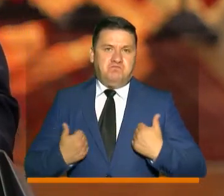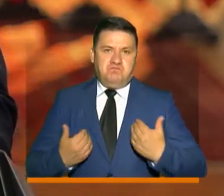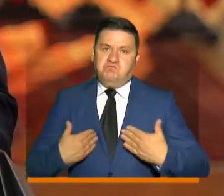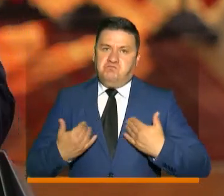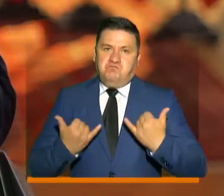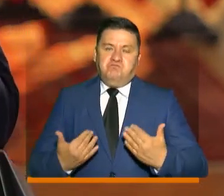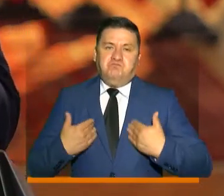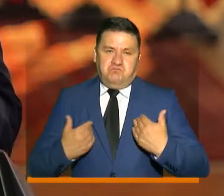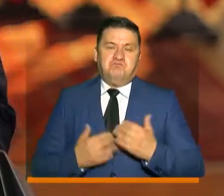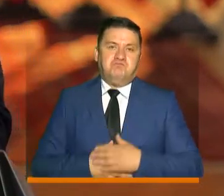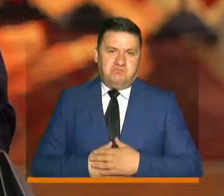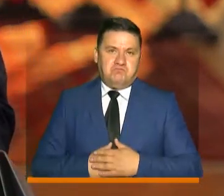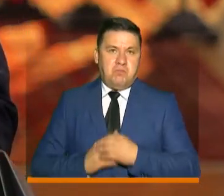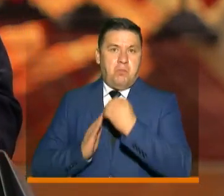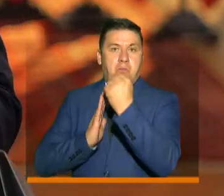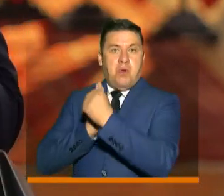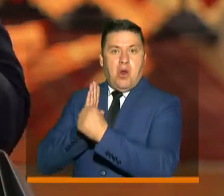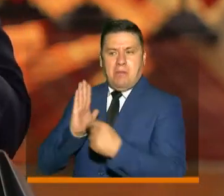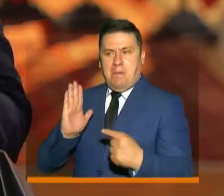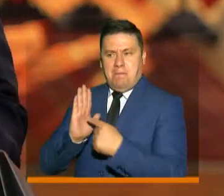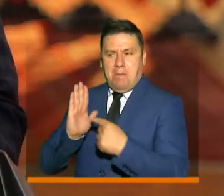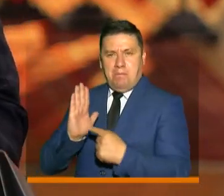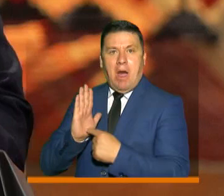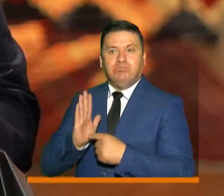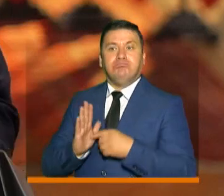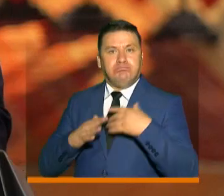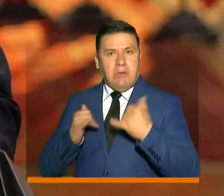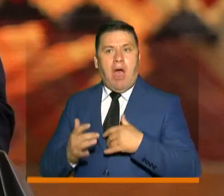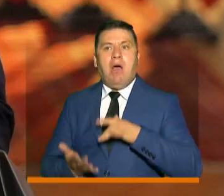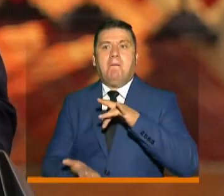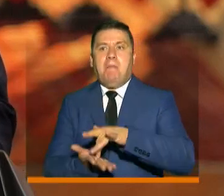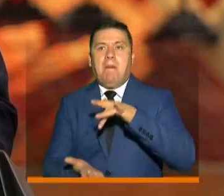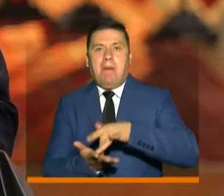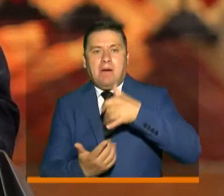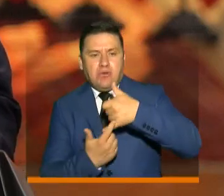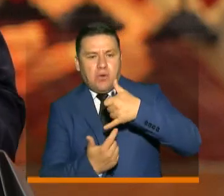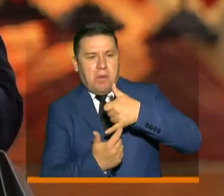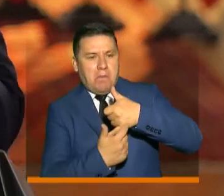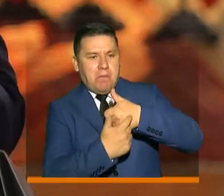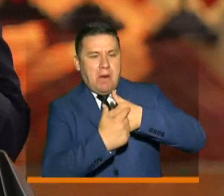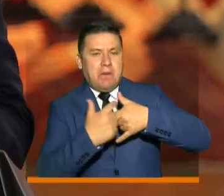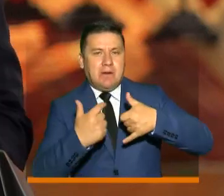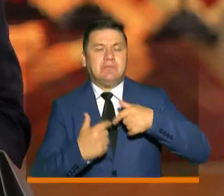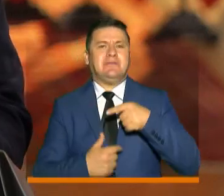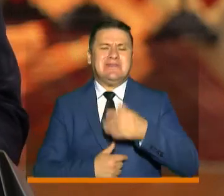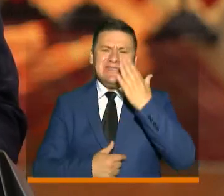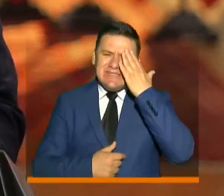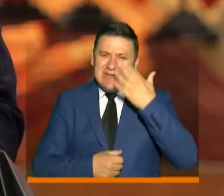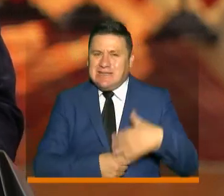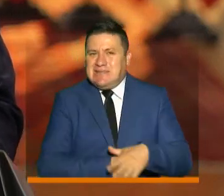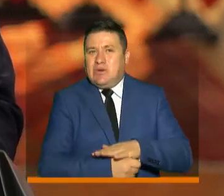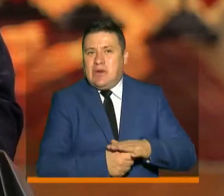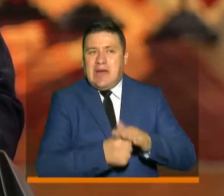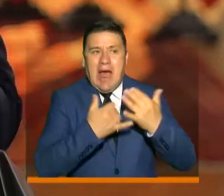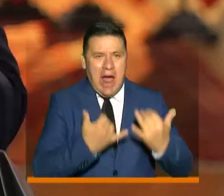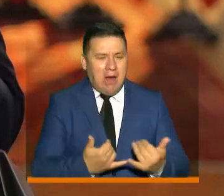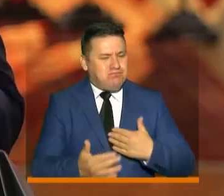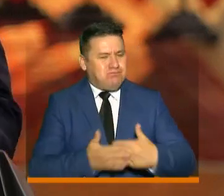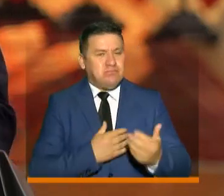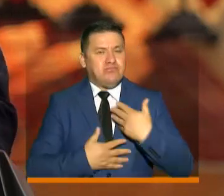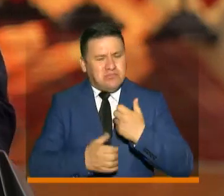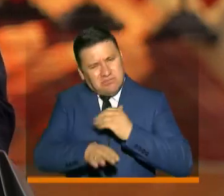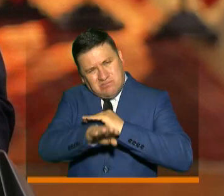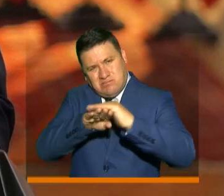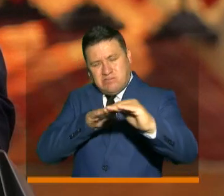de que estos programas se hacen presentes en el territorio ante esta coyuntura los